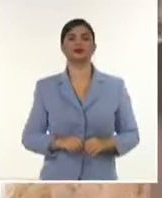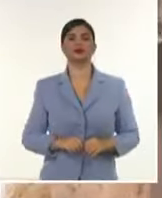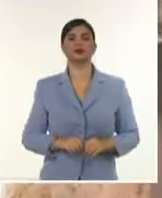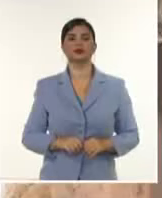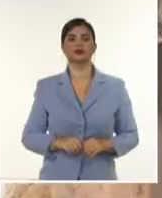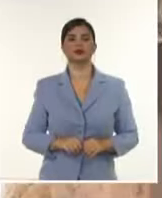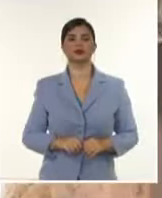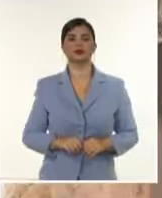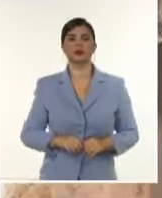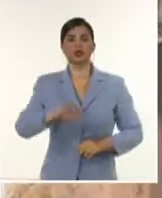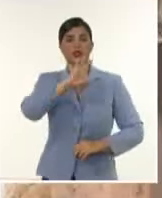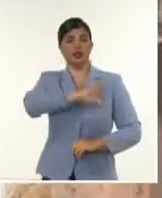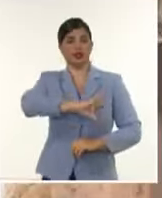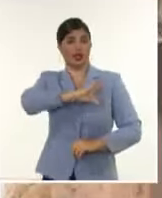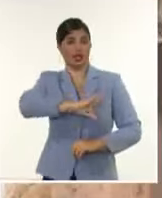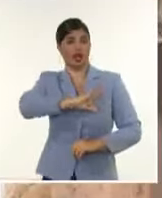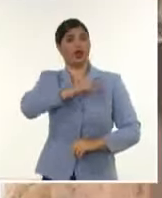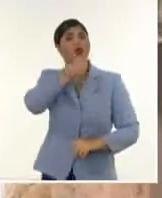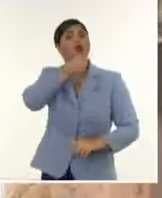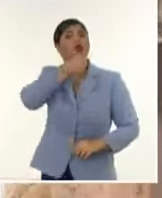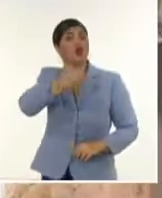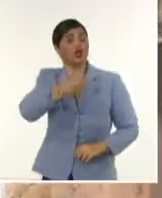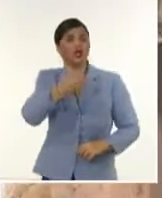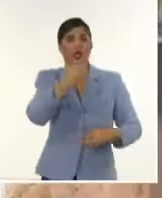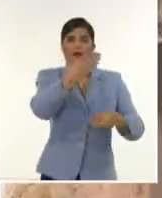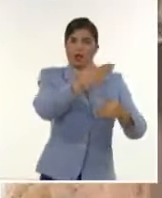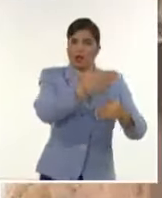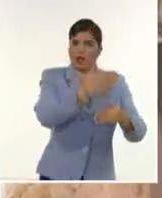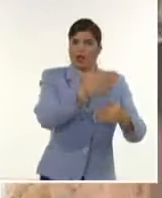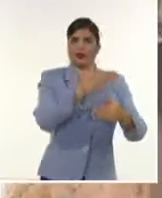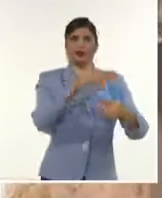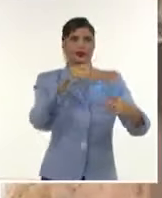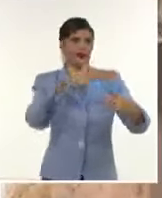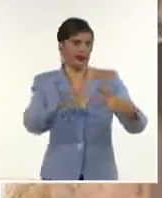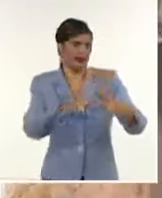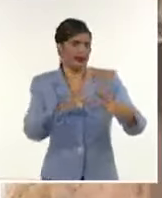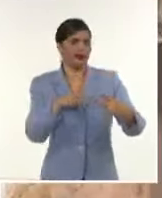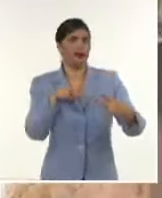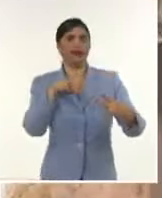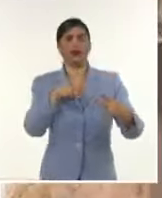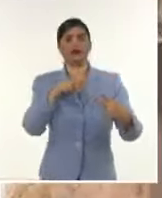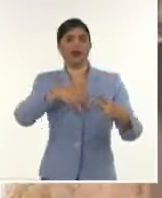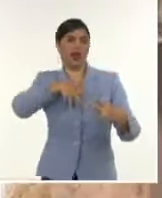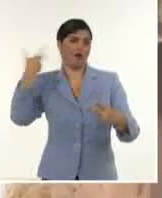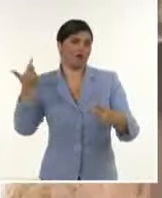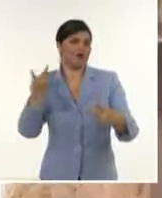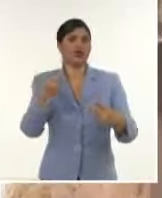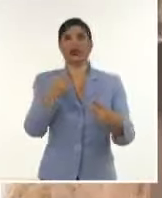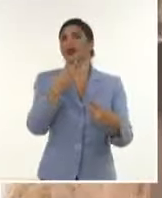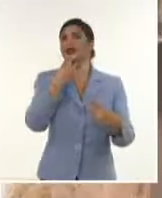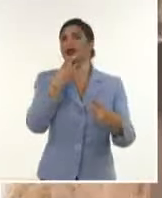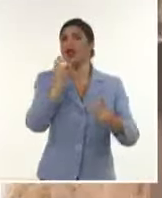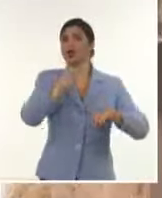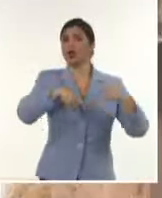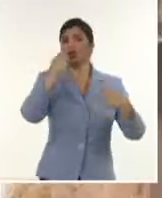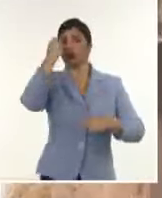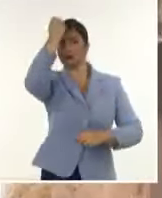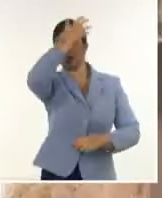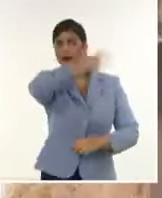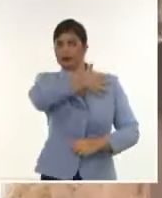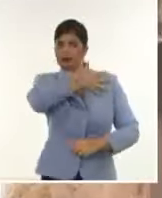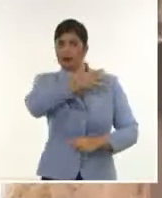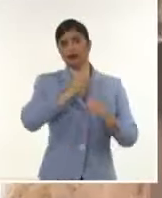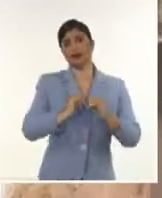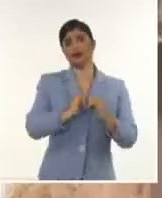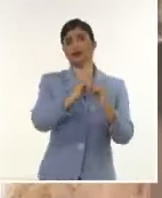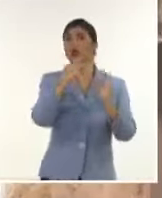por parte de los delegados, les decía, también al genocidio israelí contra el pueblo palestino. Quedó así refrendado en una resolución de